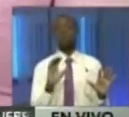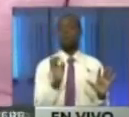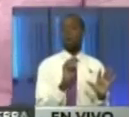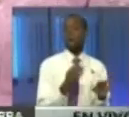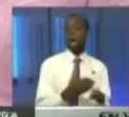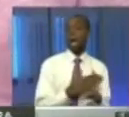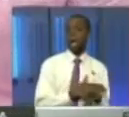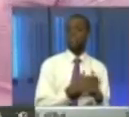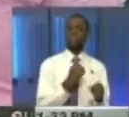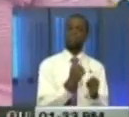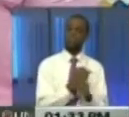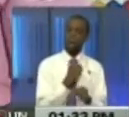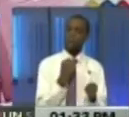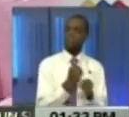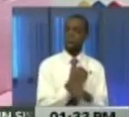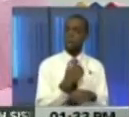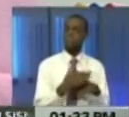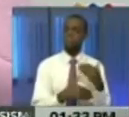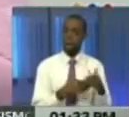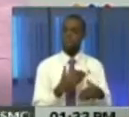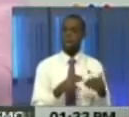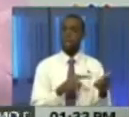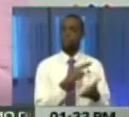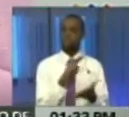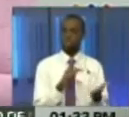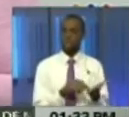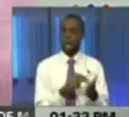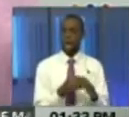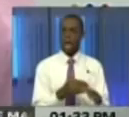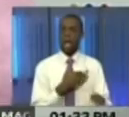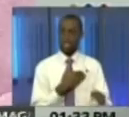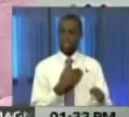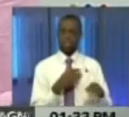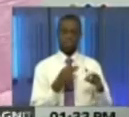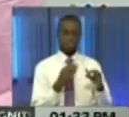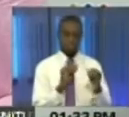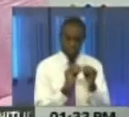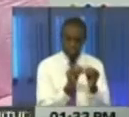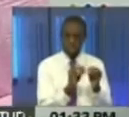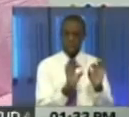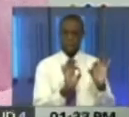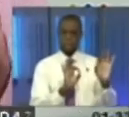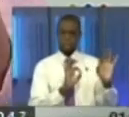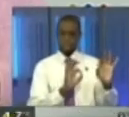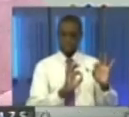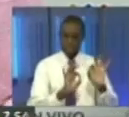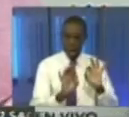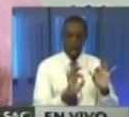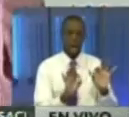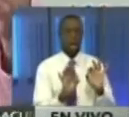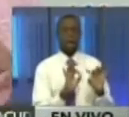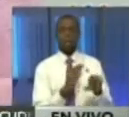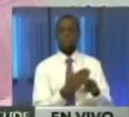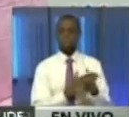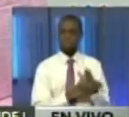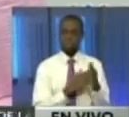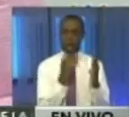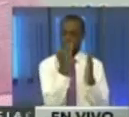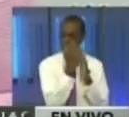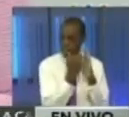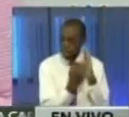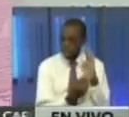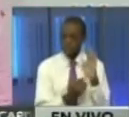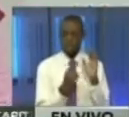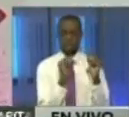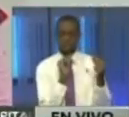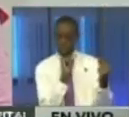definir trabajando en la Junta Nacional Electoral anticipadamente, inclusive preparándonos para eso en algunos criterios y en algunos